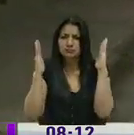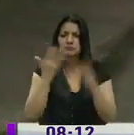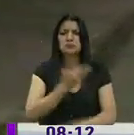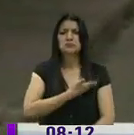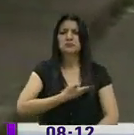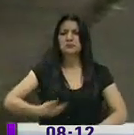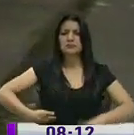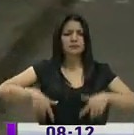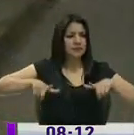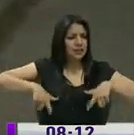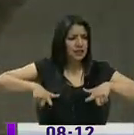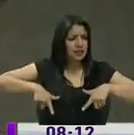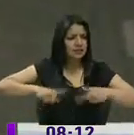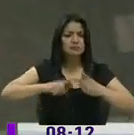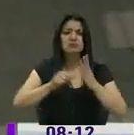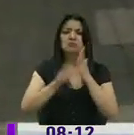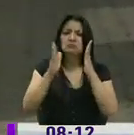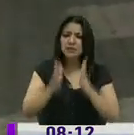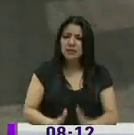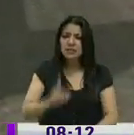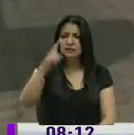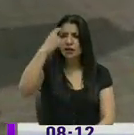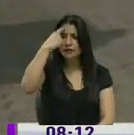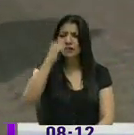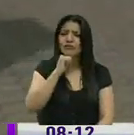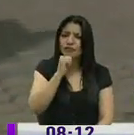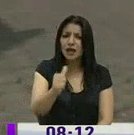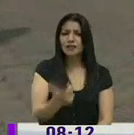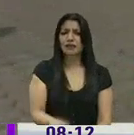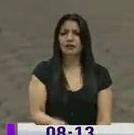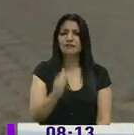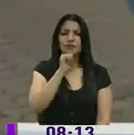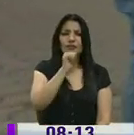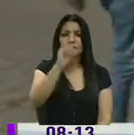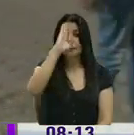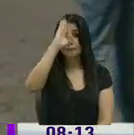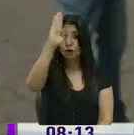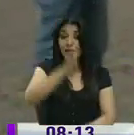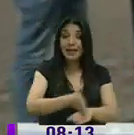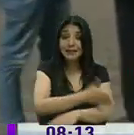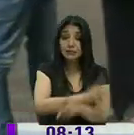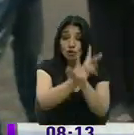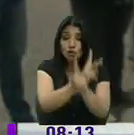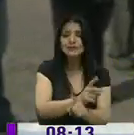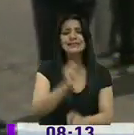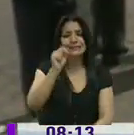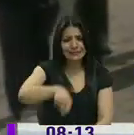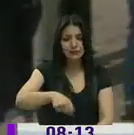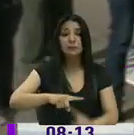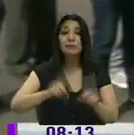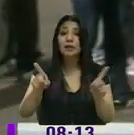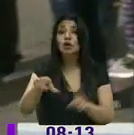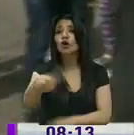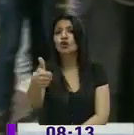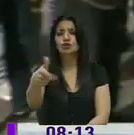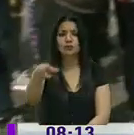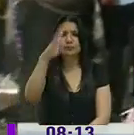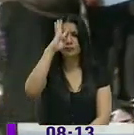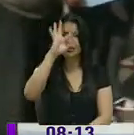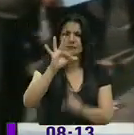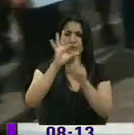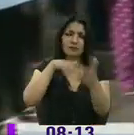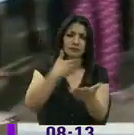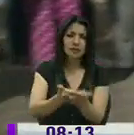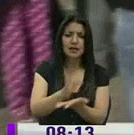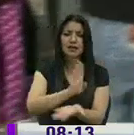republica la ministra que eso nos está faltando no es que nos hacen falta policías preventivos nos estaba faltando unidades especiales que vengan